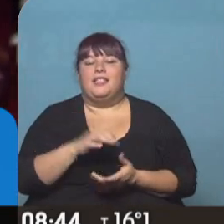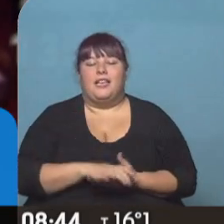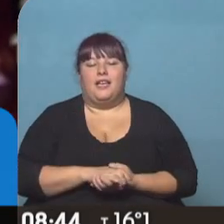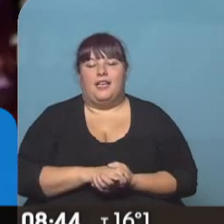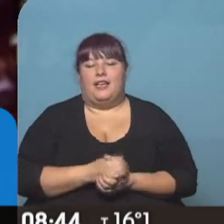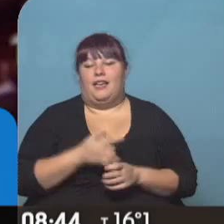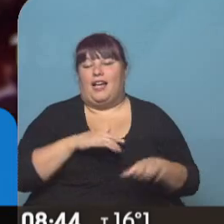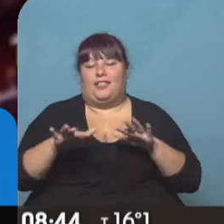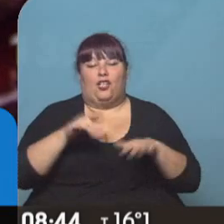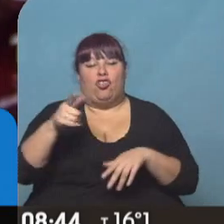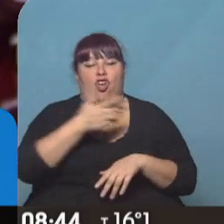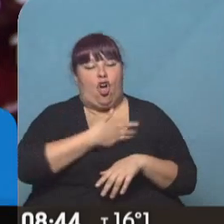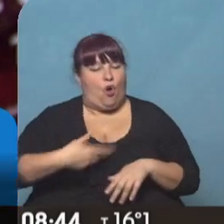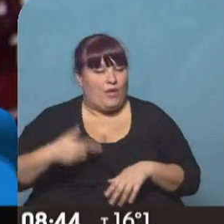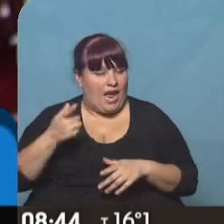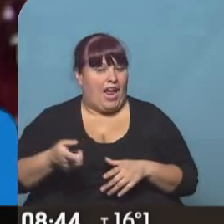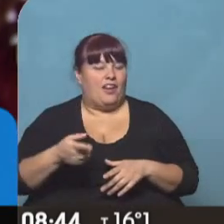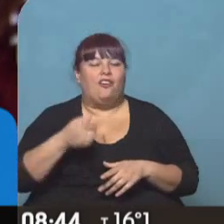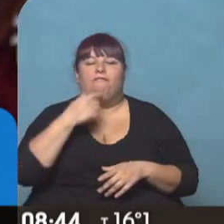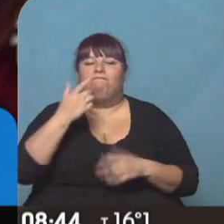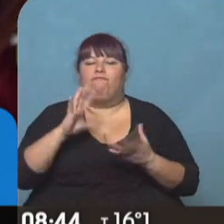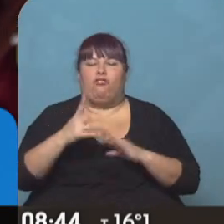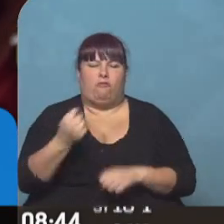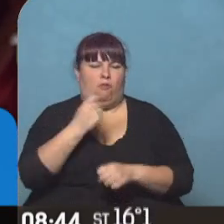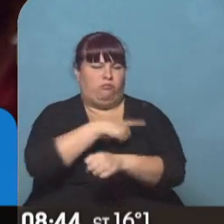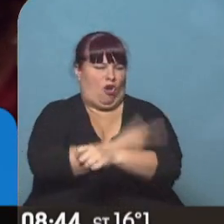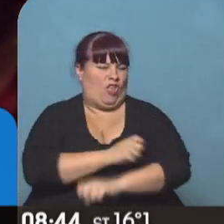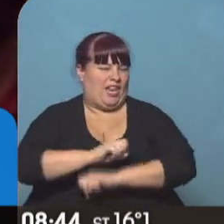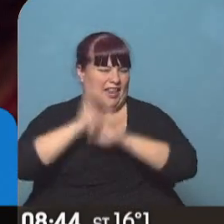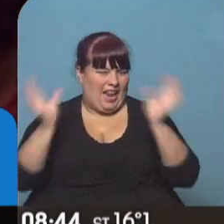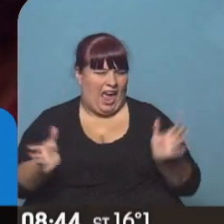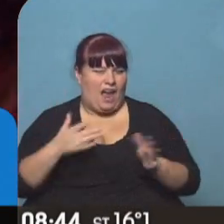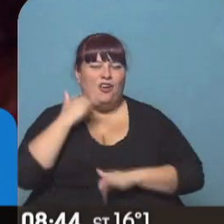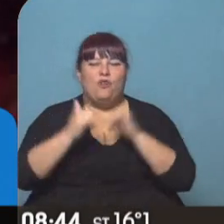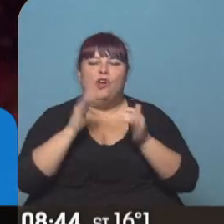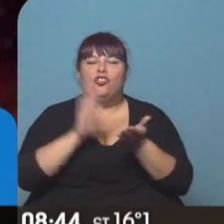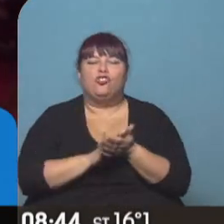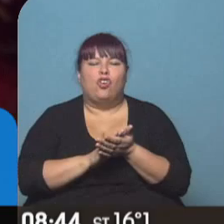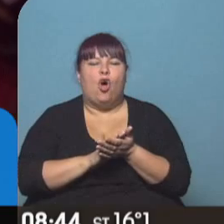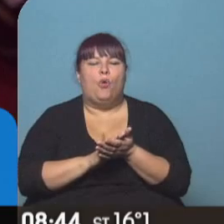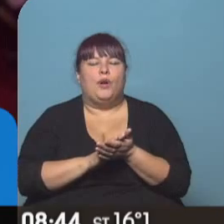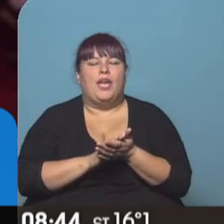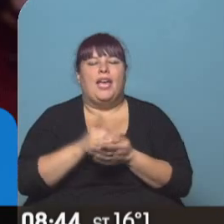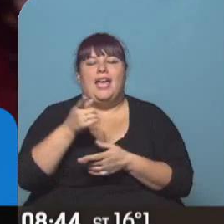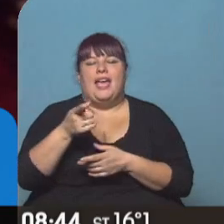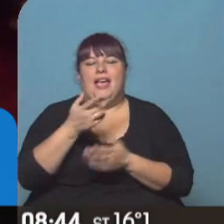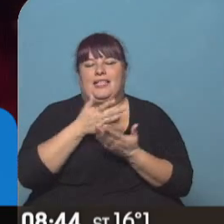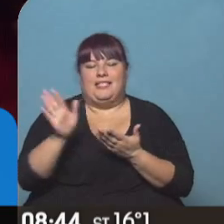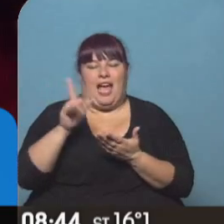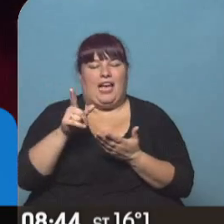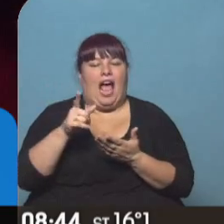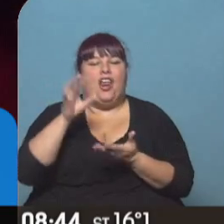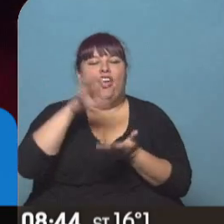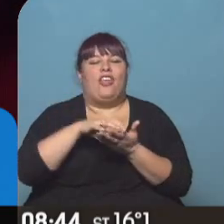acciones de gobierno donde ejerció un nivel de poder muy claro mencionábamos el caso de el apartamiento del